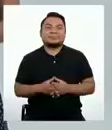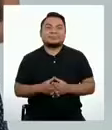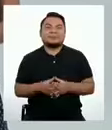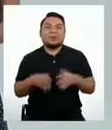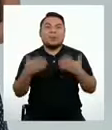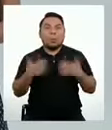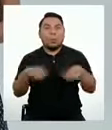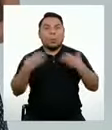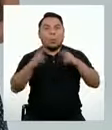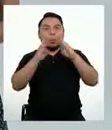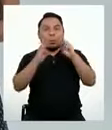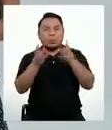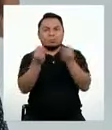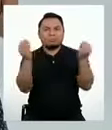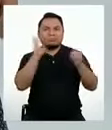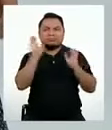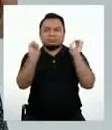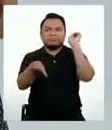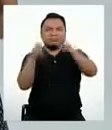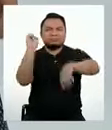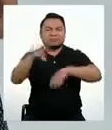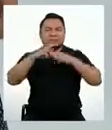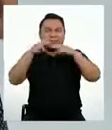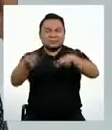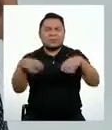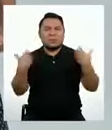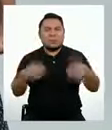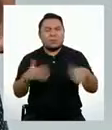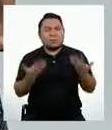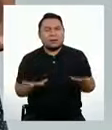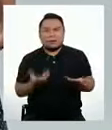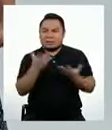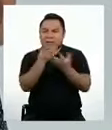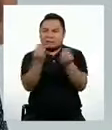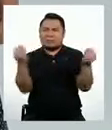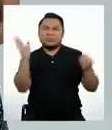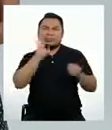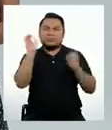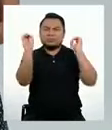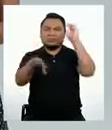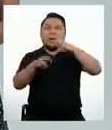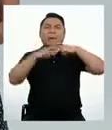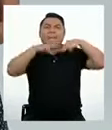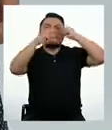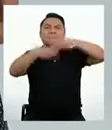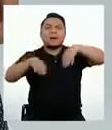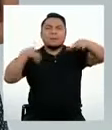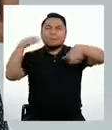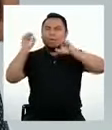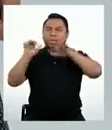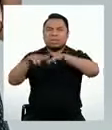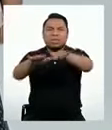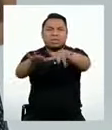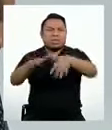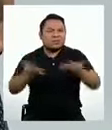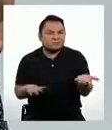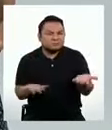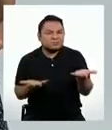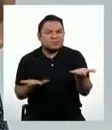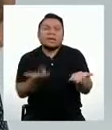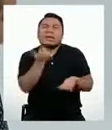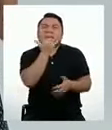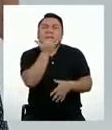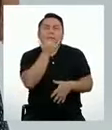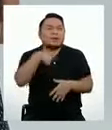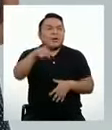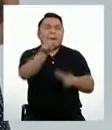¡Wow! ¡Cuánta contaminación! Qué impresionante saber que tanta basura llega a nuestros mares. Pero entonces, ¿qué pasa con